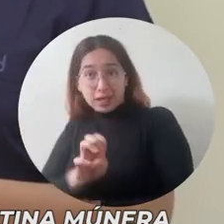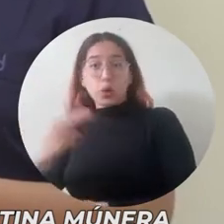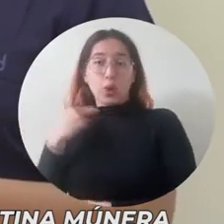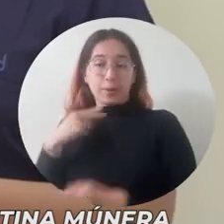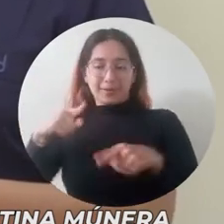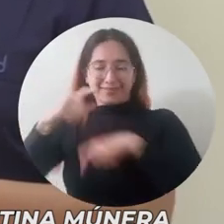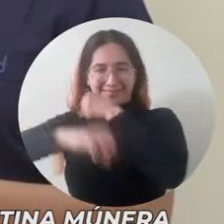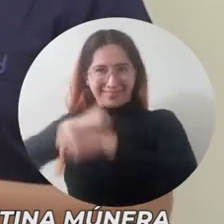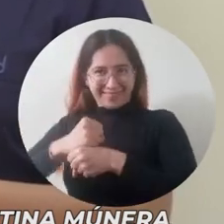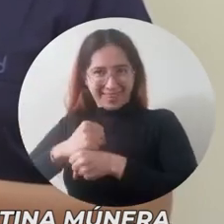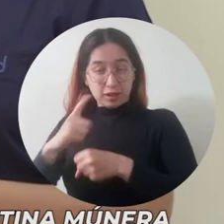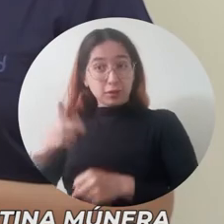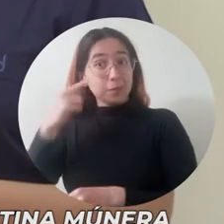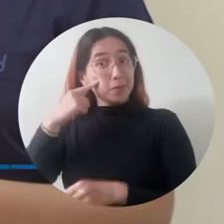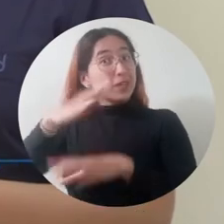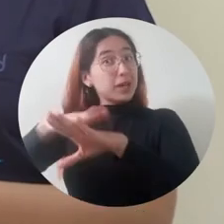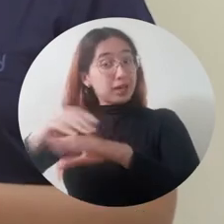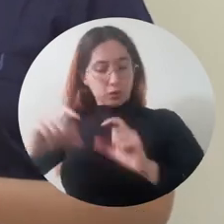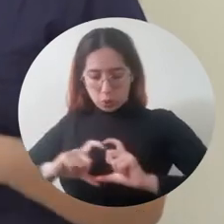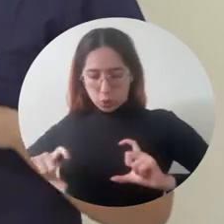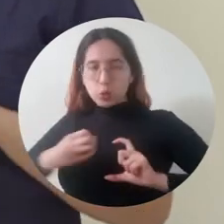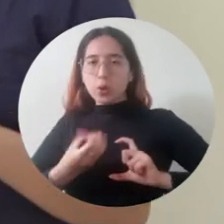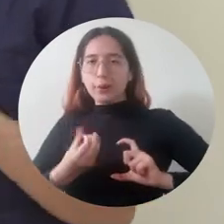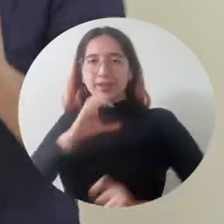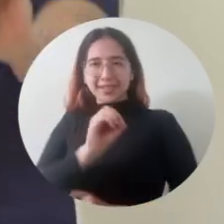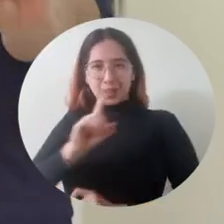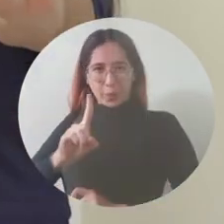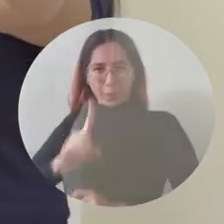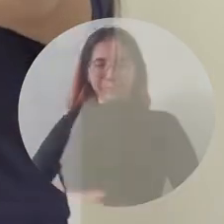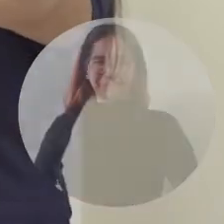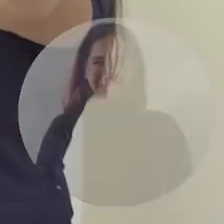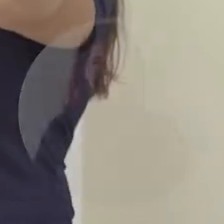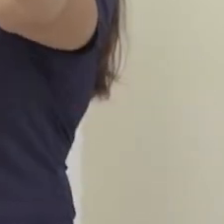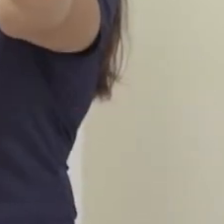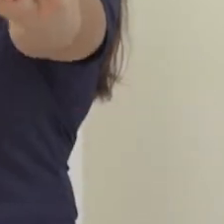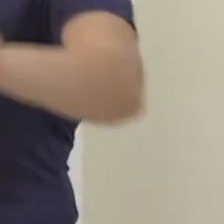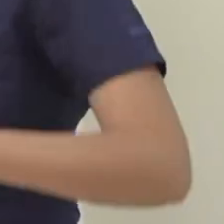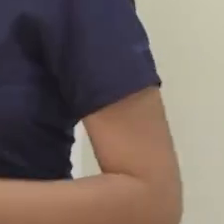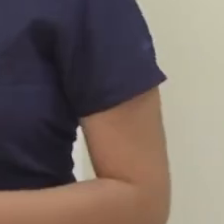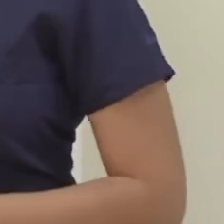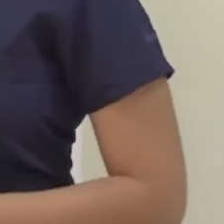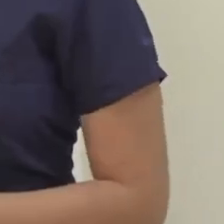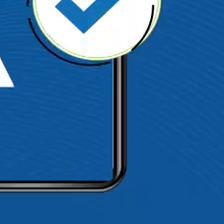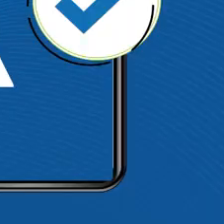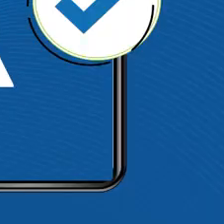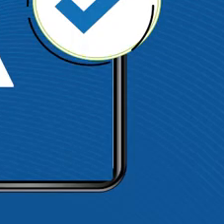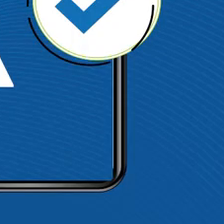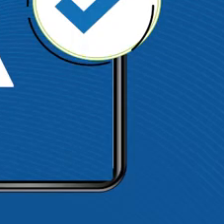lugar el 19 de noviembre del presente año. Y recuerden que somos 01 en el tarjetón.